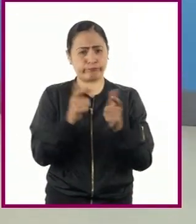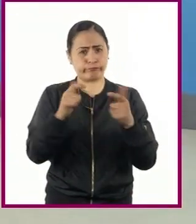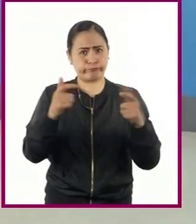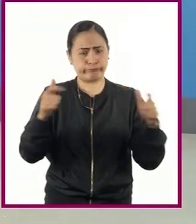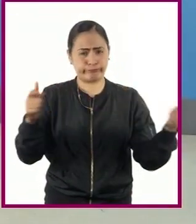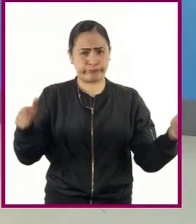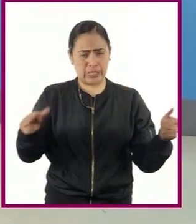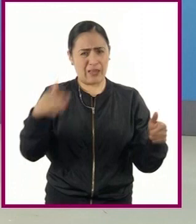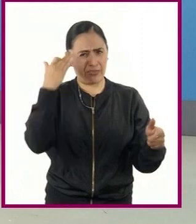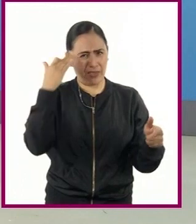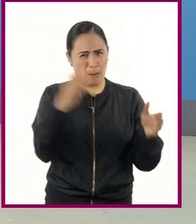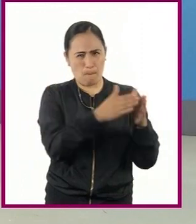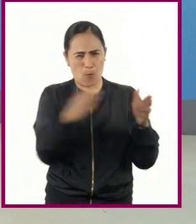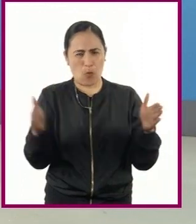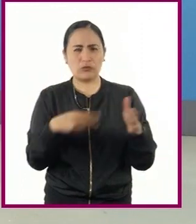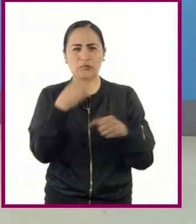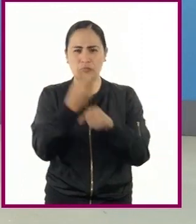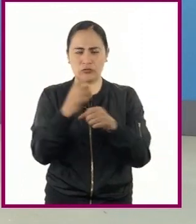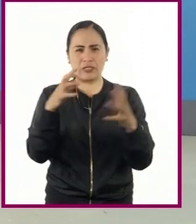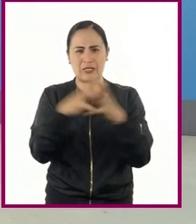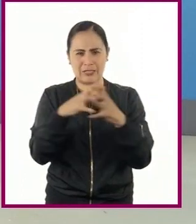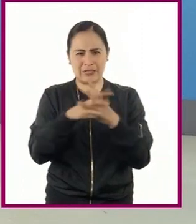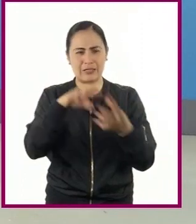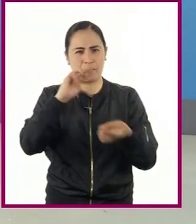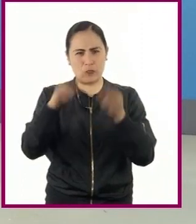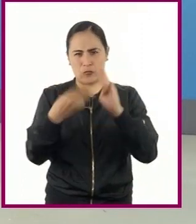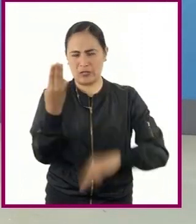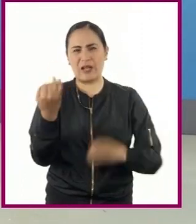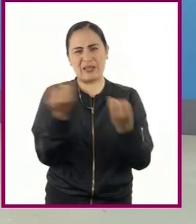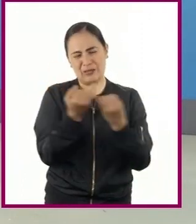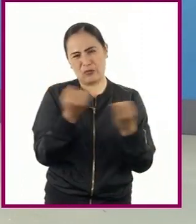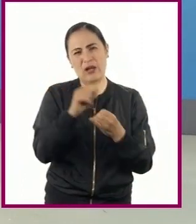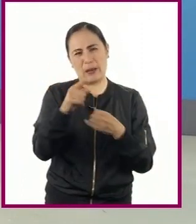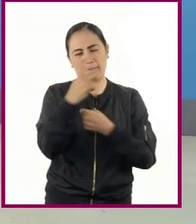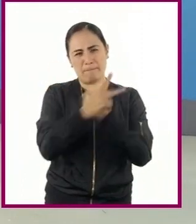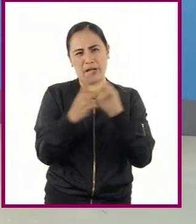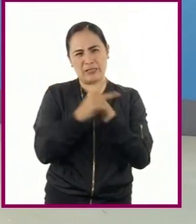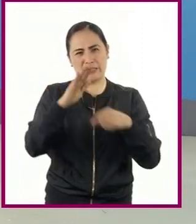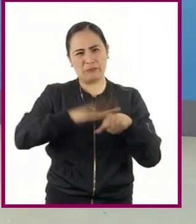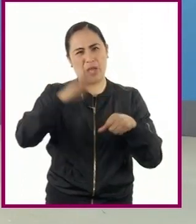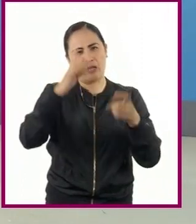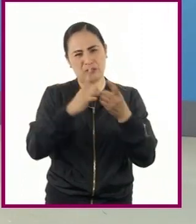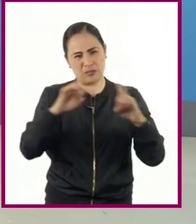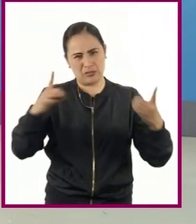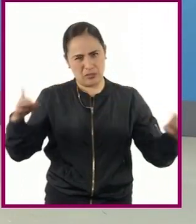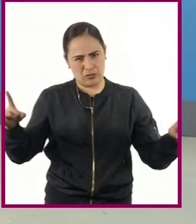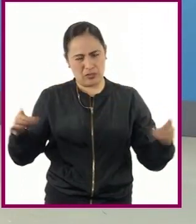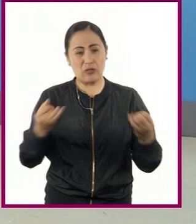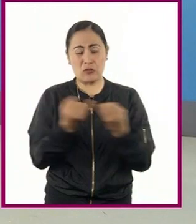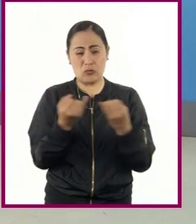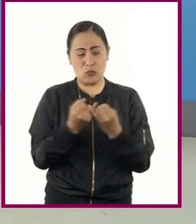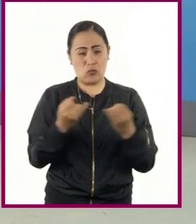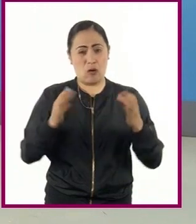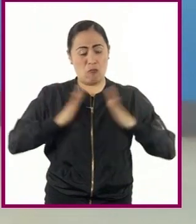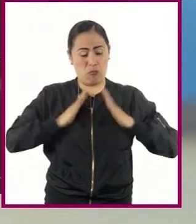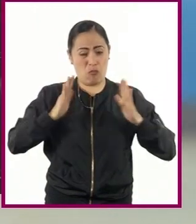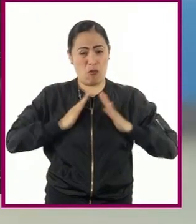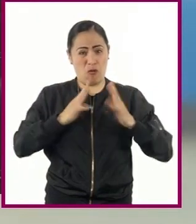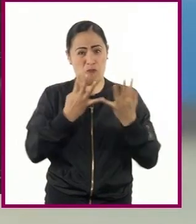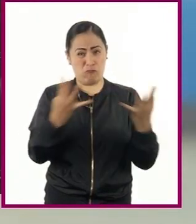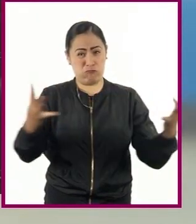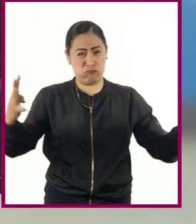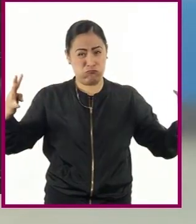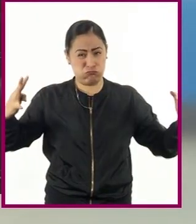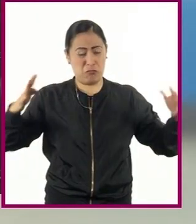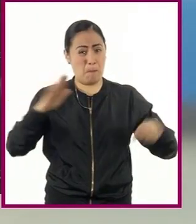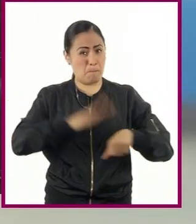conflicto bélico, sobre todo en los países más industrializados y que tuvieron los ejércitos más numerosos. En la